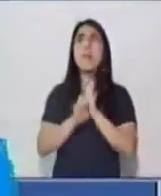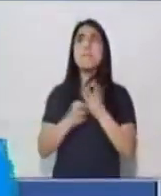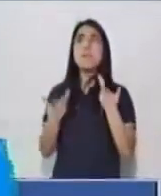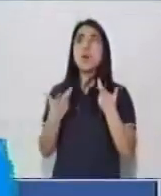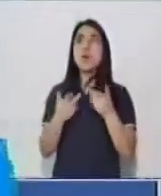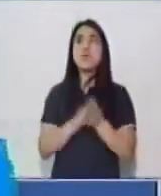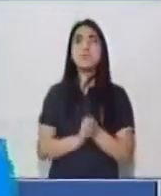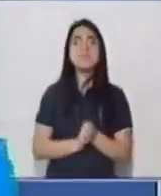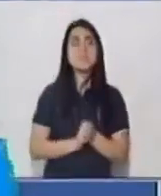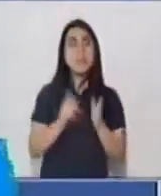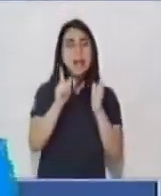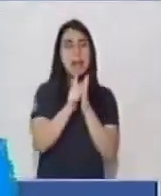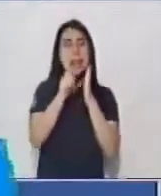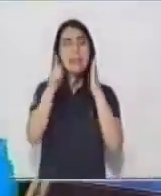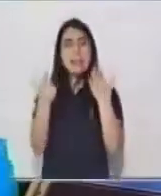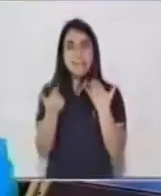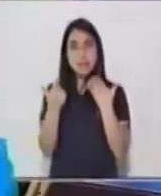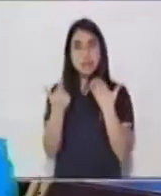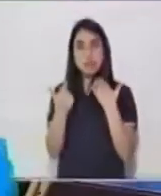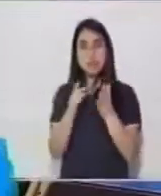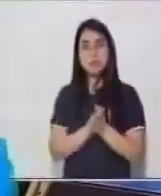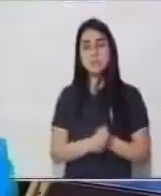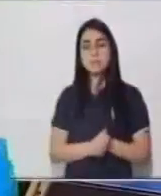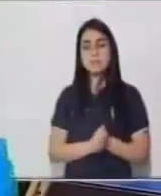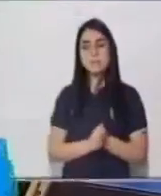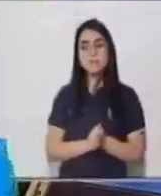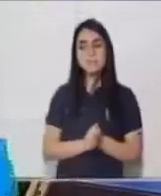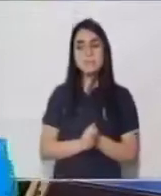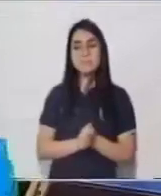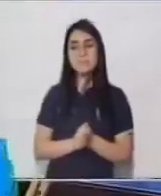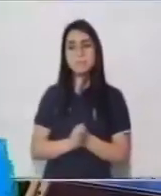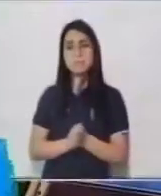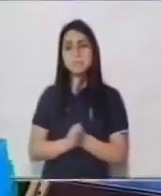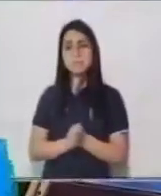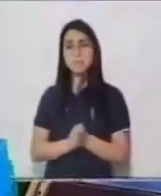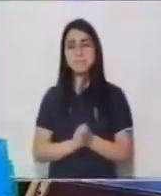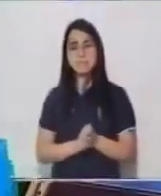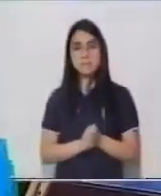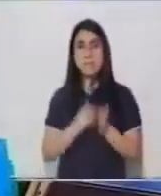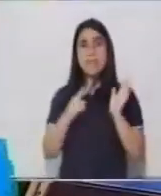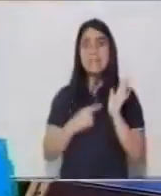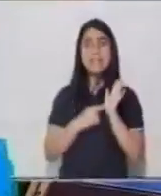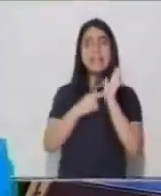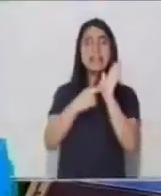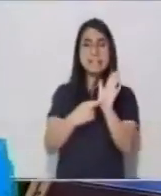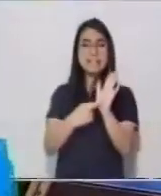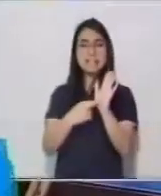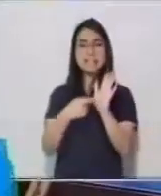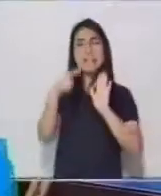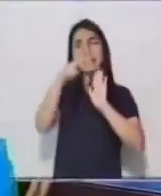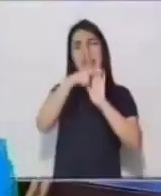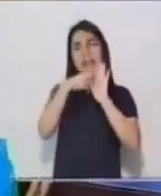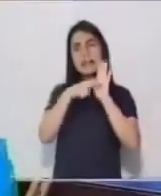¿Por qué? Porque allí nos dan todos los materiales y las instrucciones de cómo realizar el platillo.